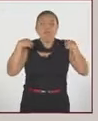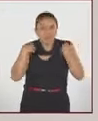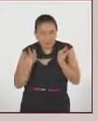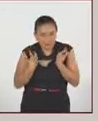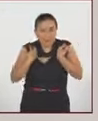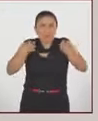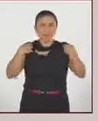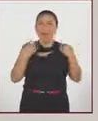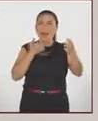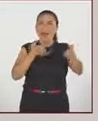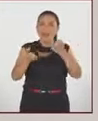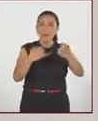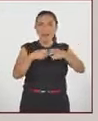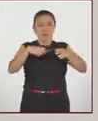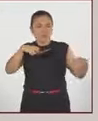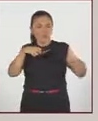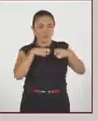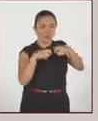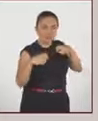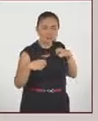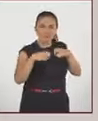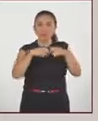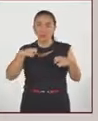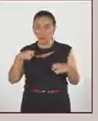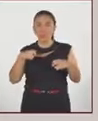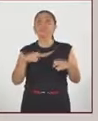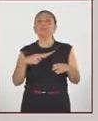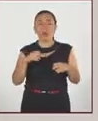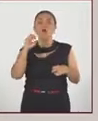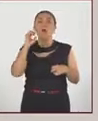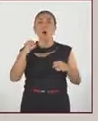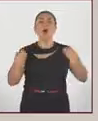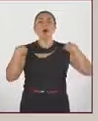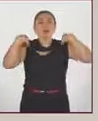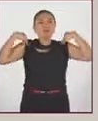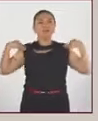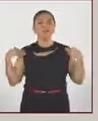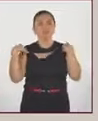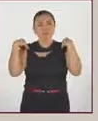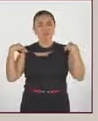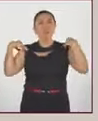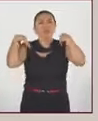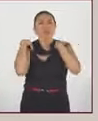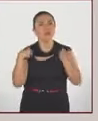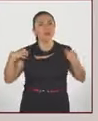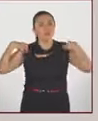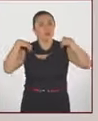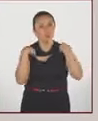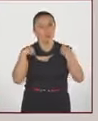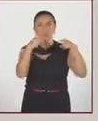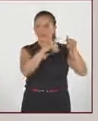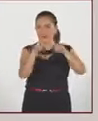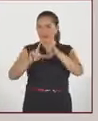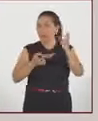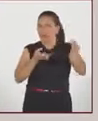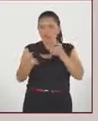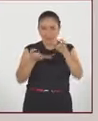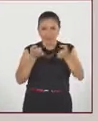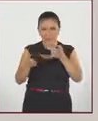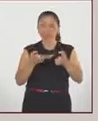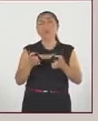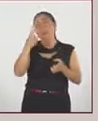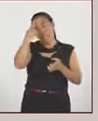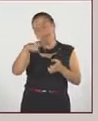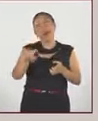para relajar un poquito hombros y brazos, los círculos con los hombros hacia adelante, hombros hacia atrás y un poquito al lado del